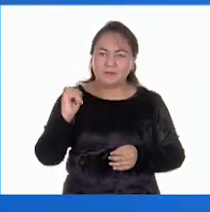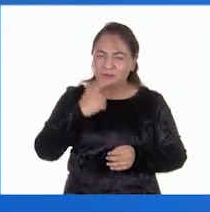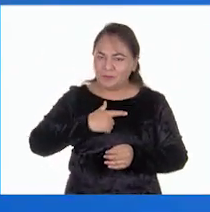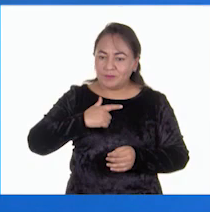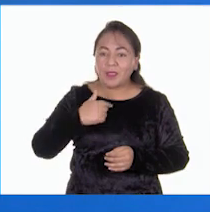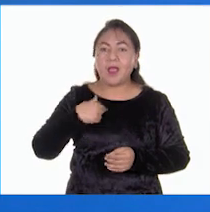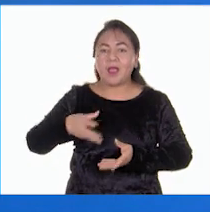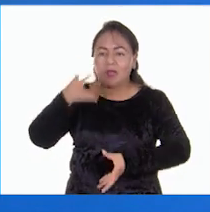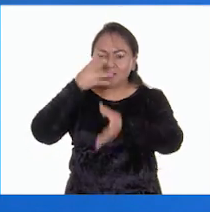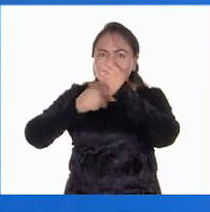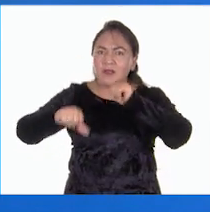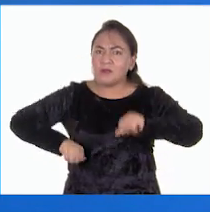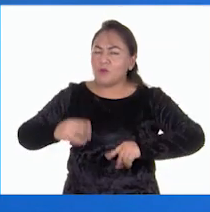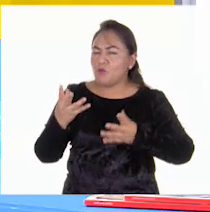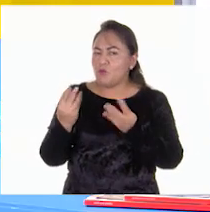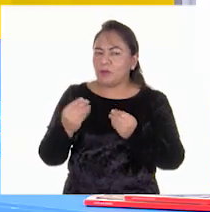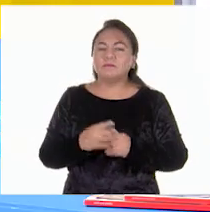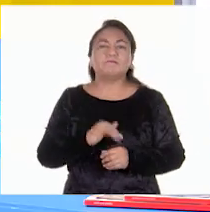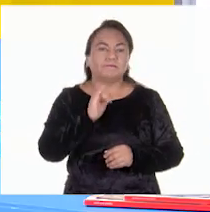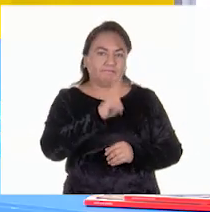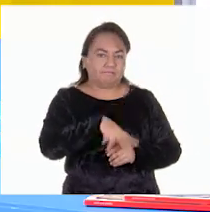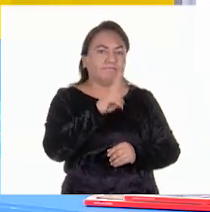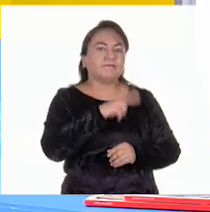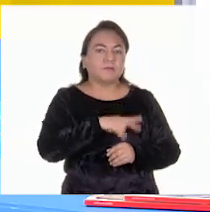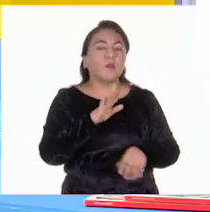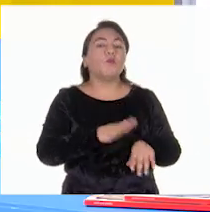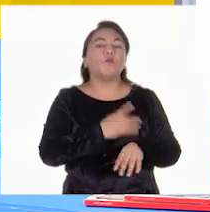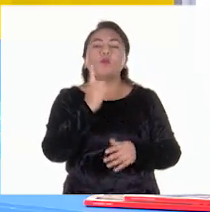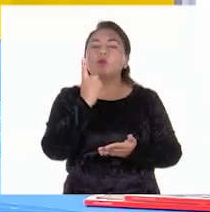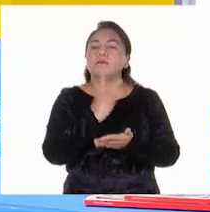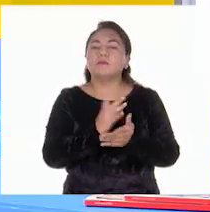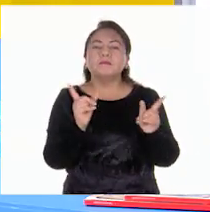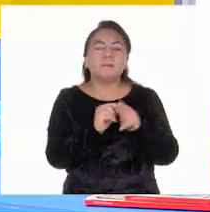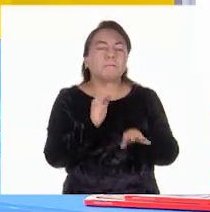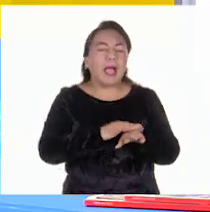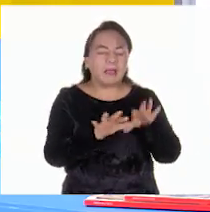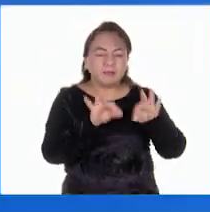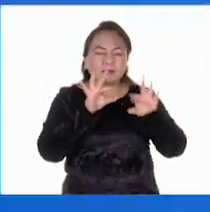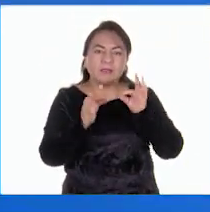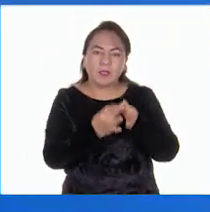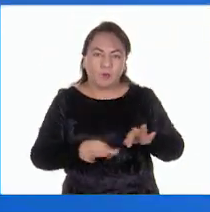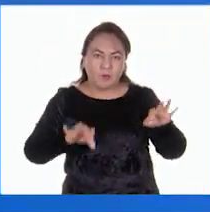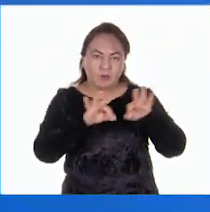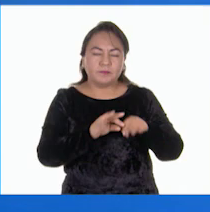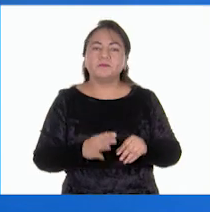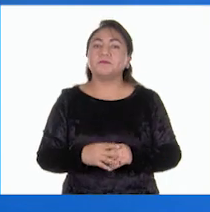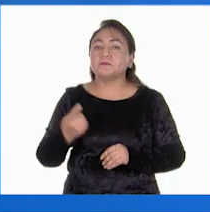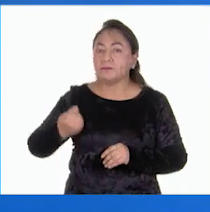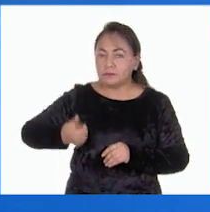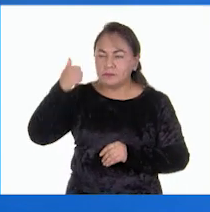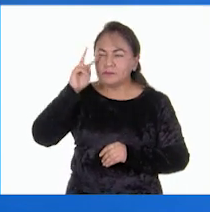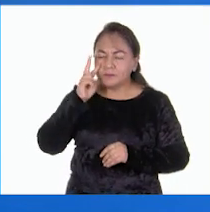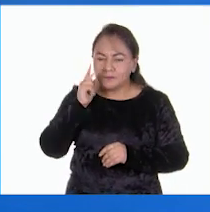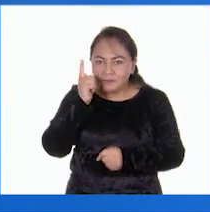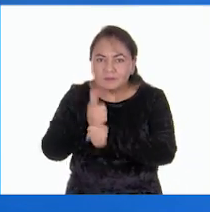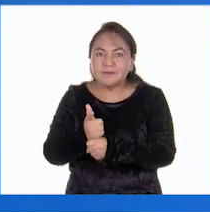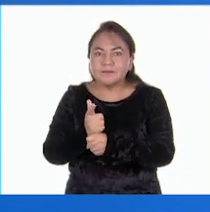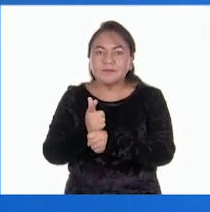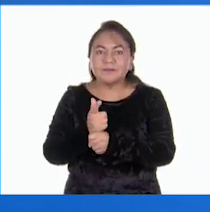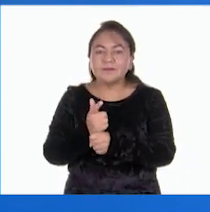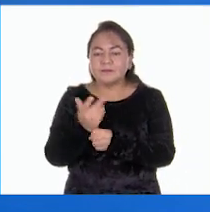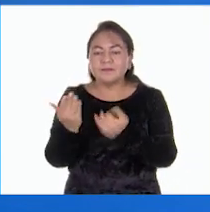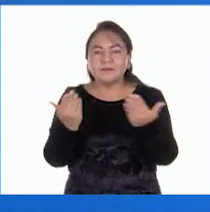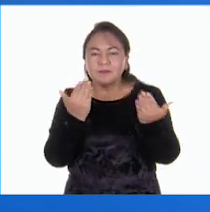y aprendizajes. Es cierto, por eso solo mencionaremos las más relevantes. Primero, identificamos las